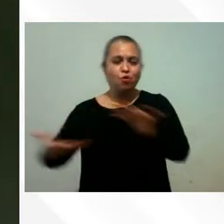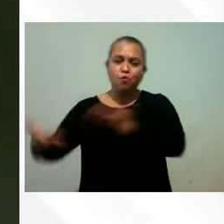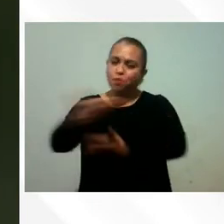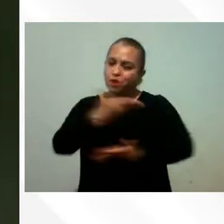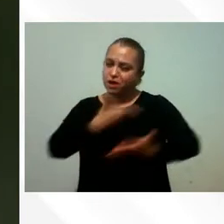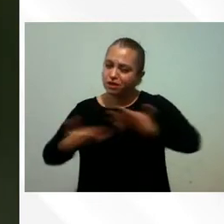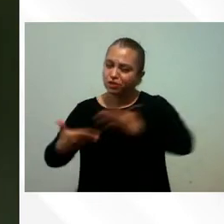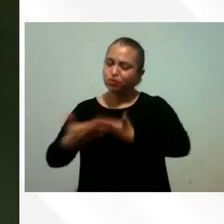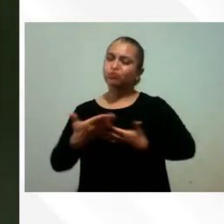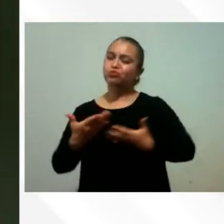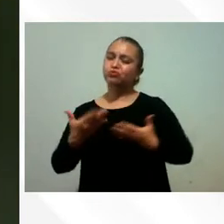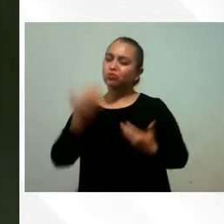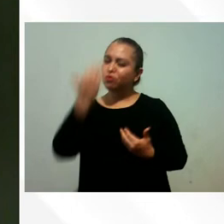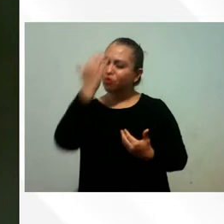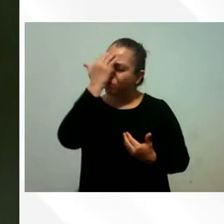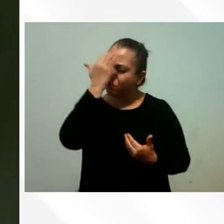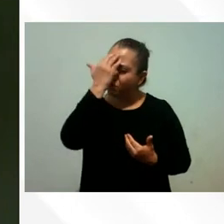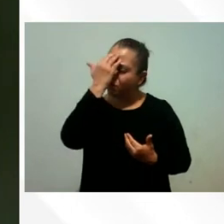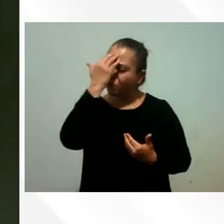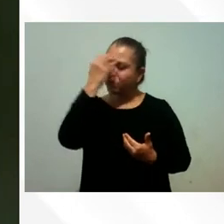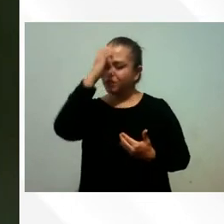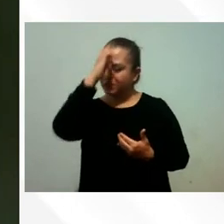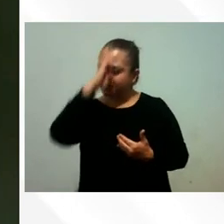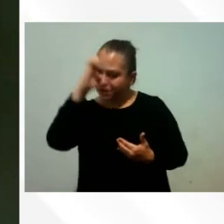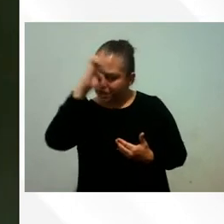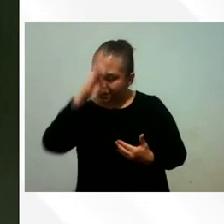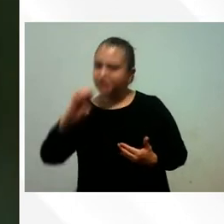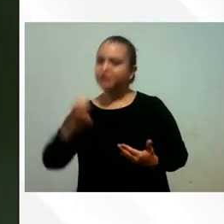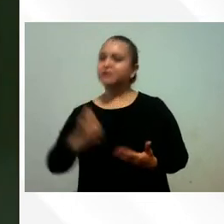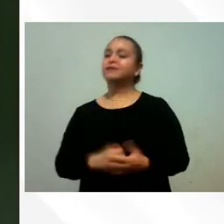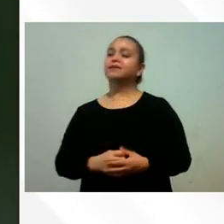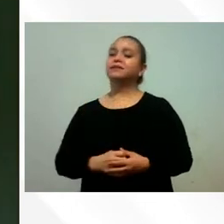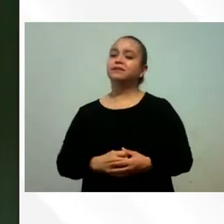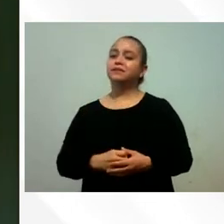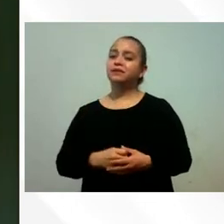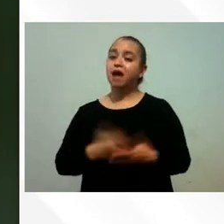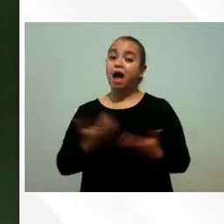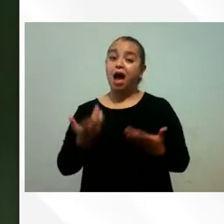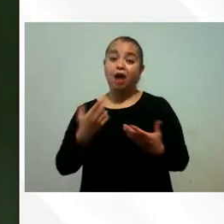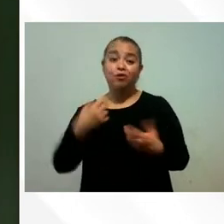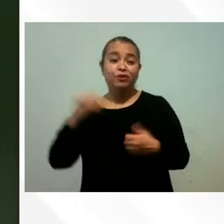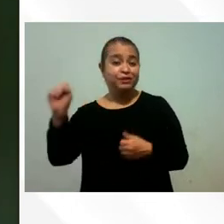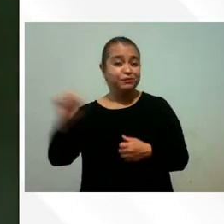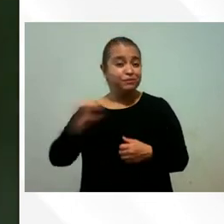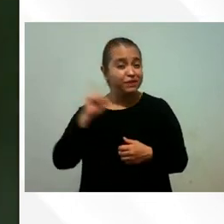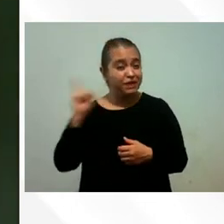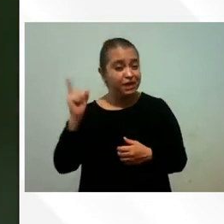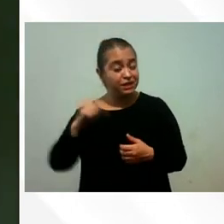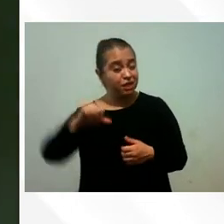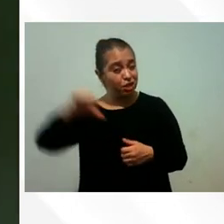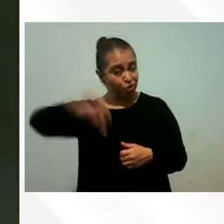gracias por compartir sus conocimientos y experiencia. a nuestras especialistas el día de hoy.